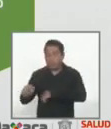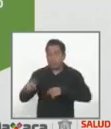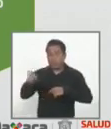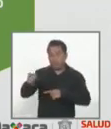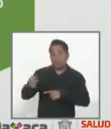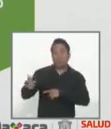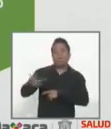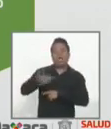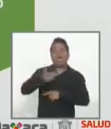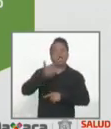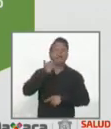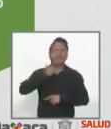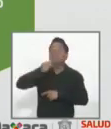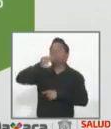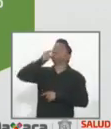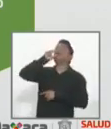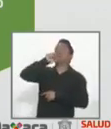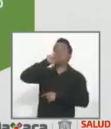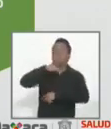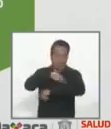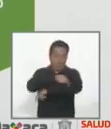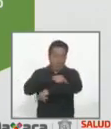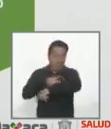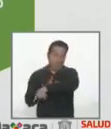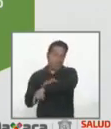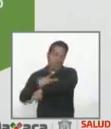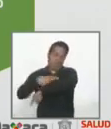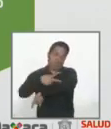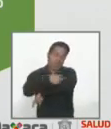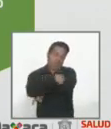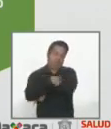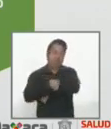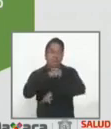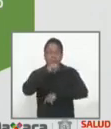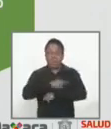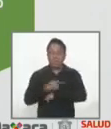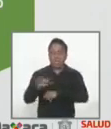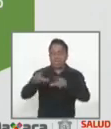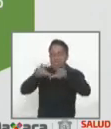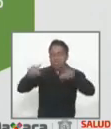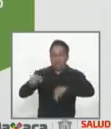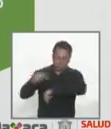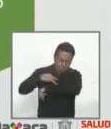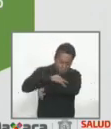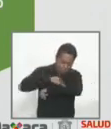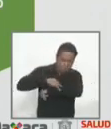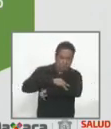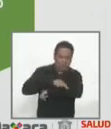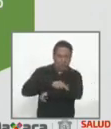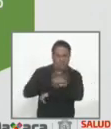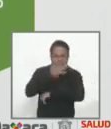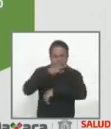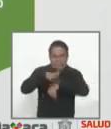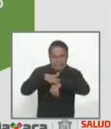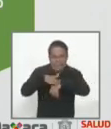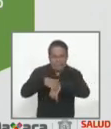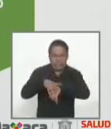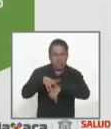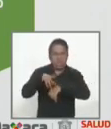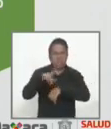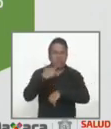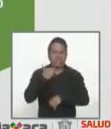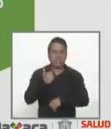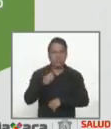persona afectada, cortar la piel donde ocurrió el ataque, aplicar hielo. Estas medidas son meramente míticas y no